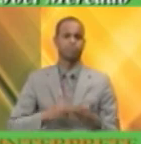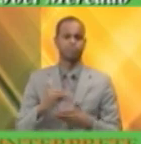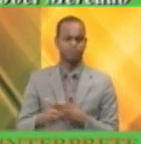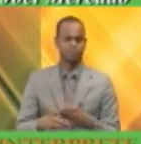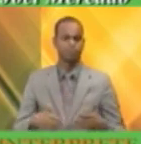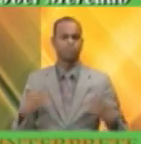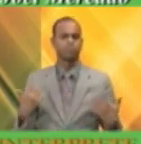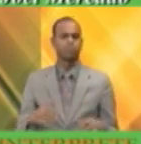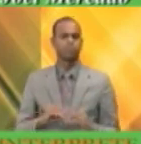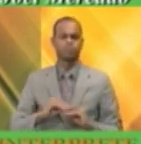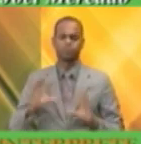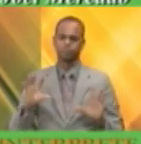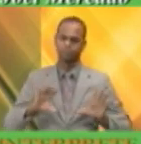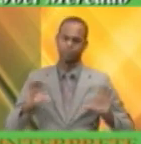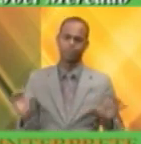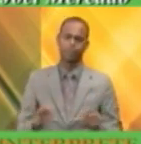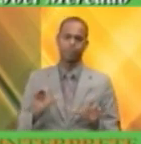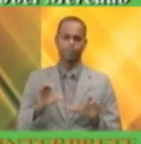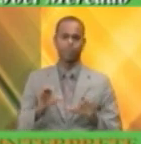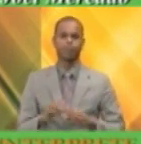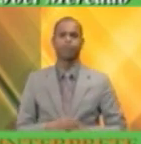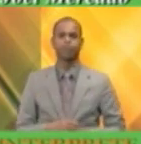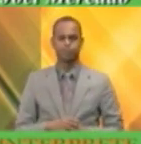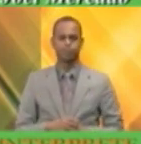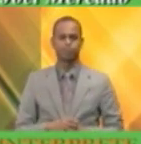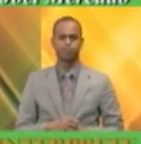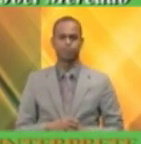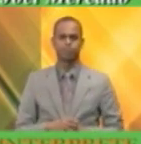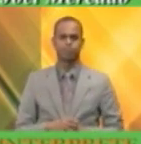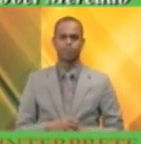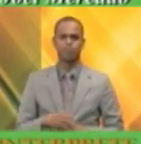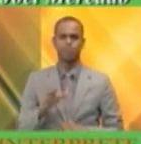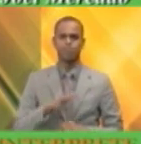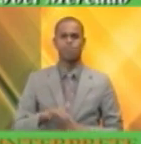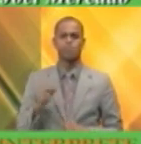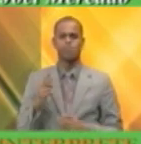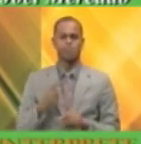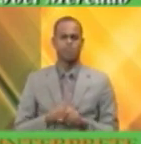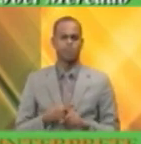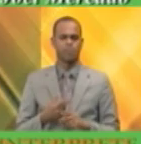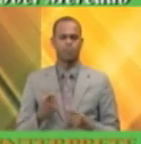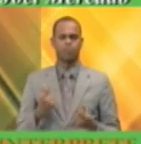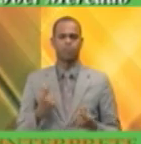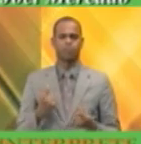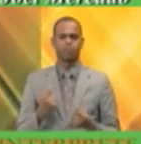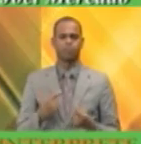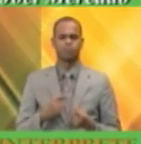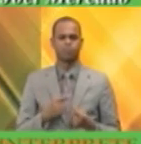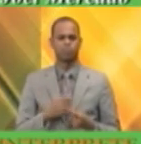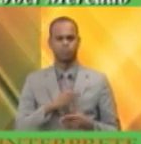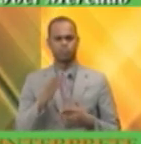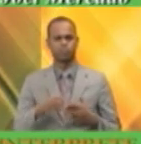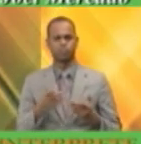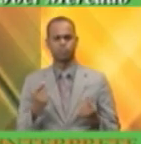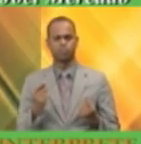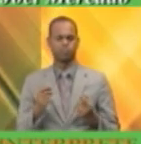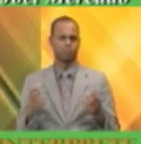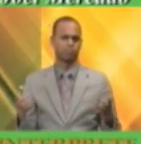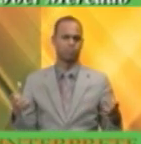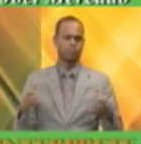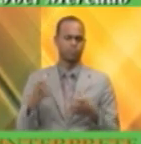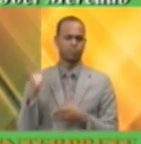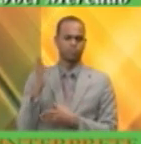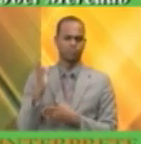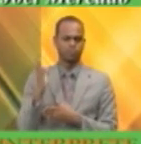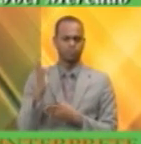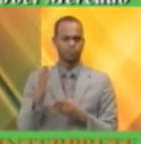que evidentemente... Nosotros hace 2 meses... acabamos de impartir un seminario taller